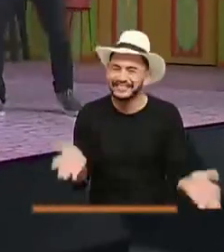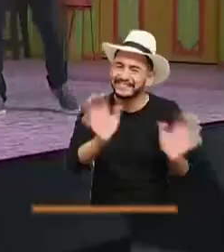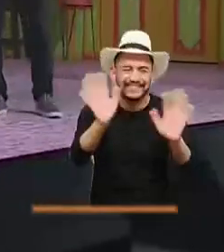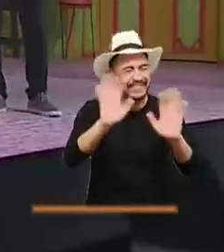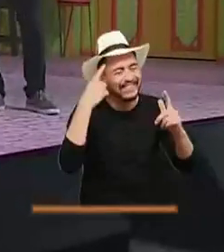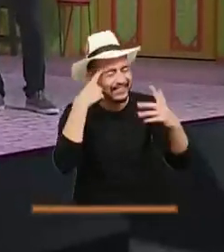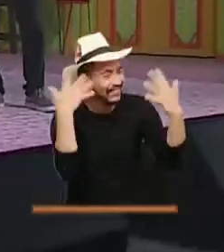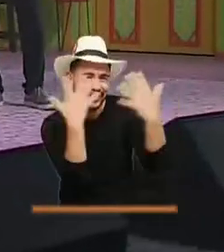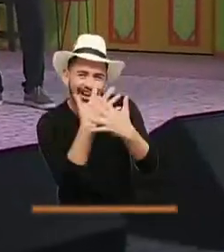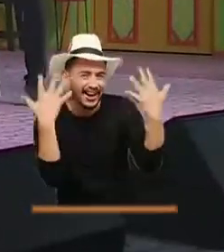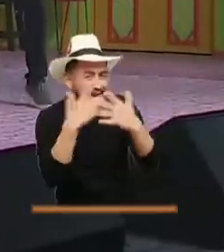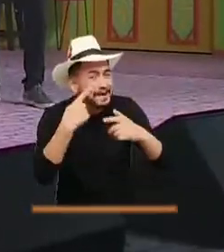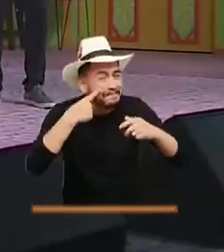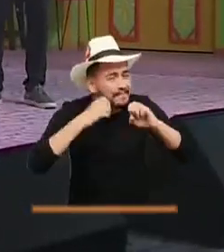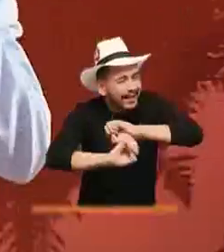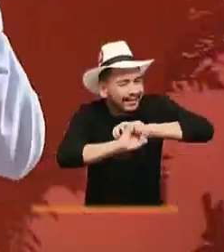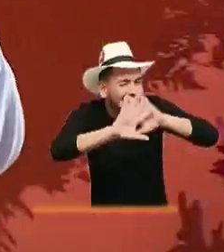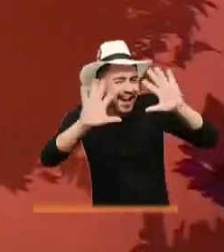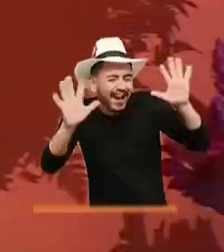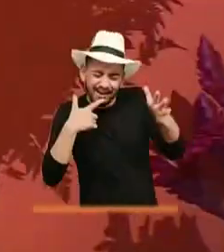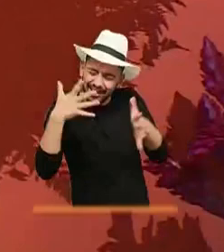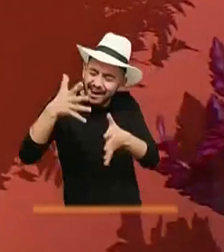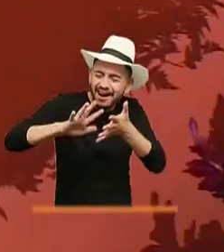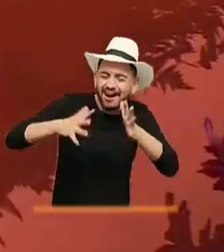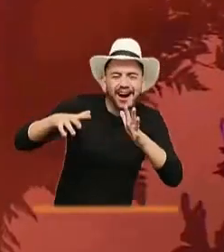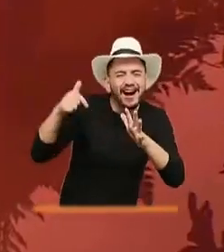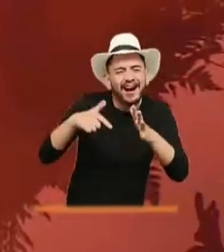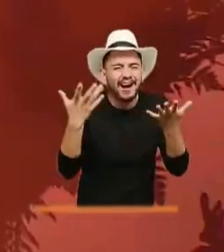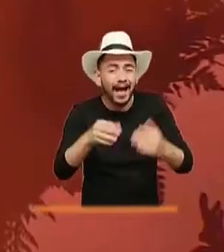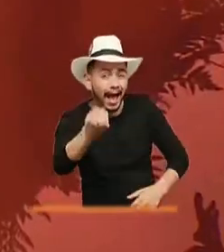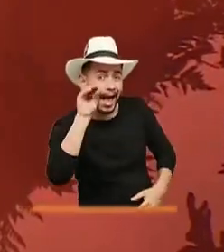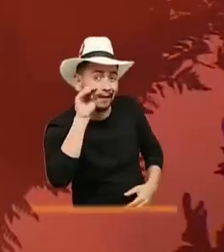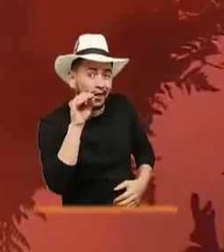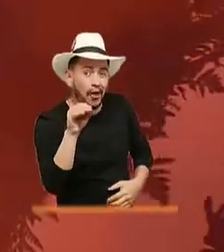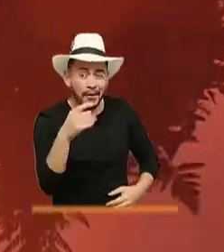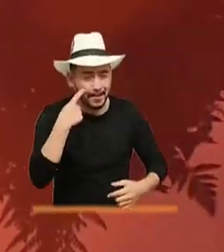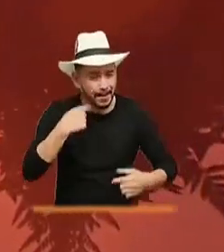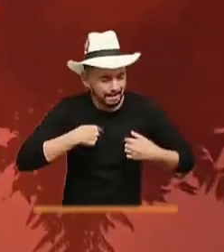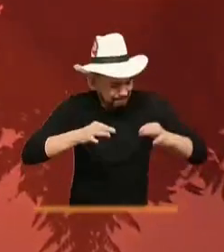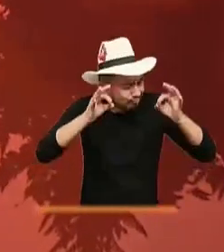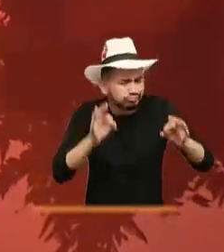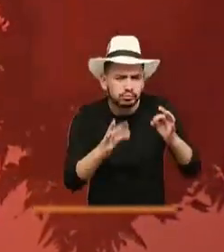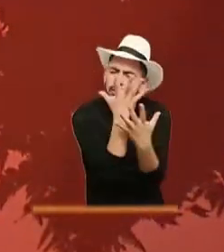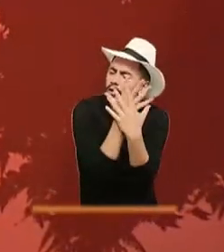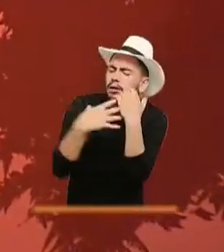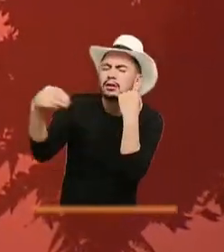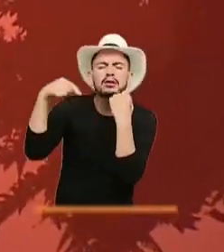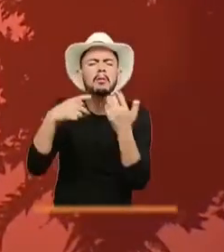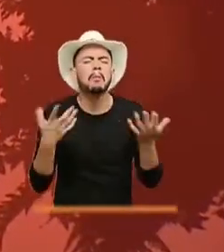y entiéndame este discurso, que yo ya voy a salir, pues soy fuera